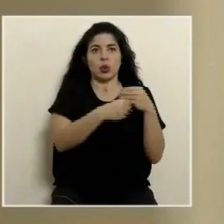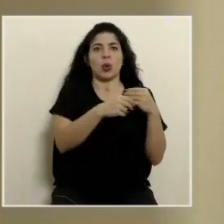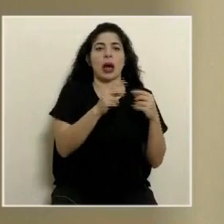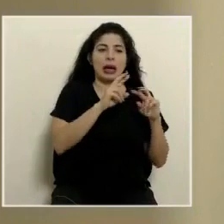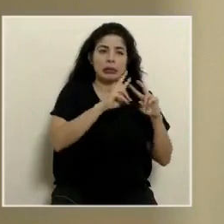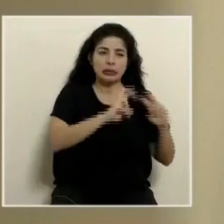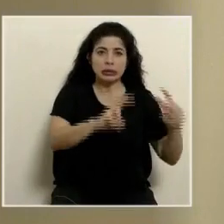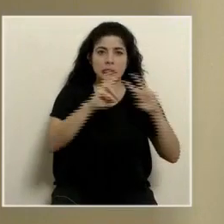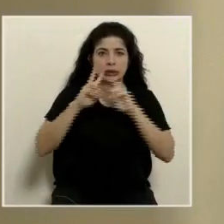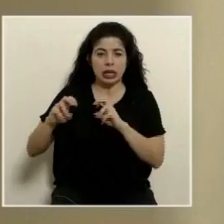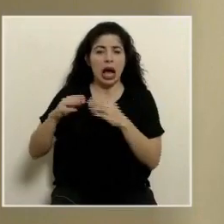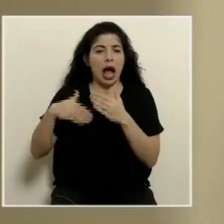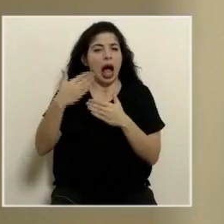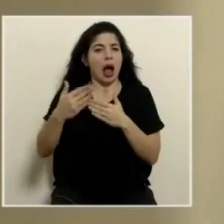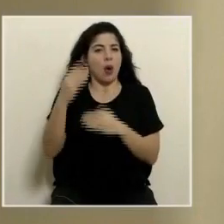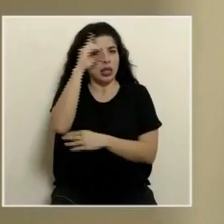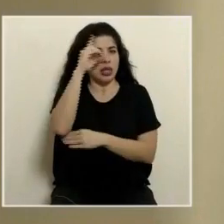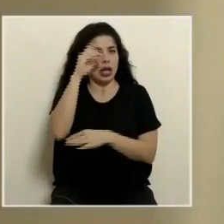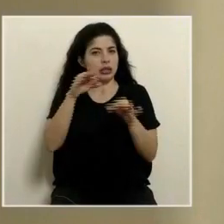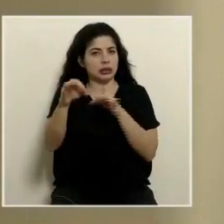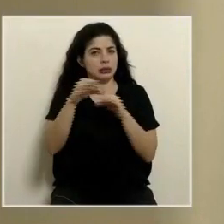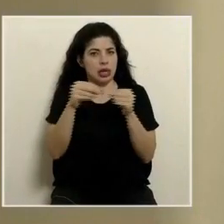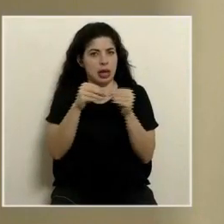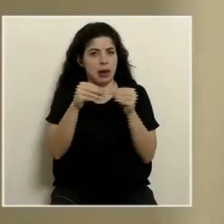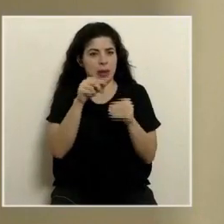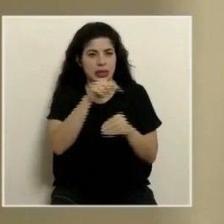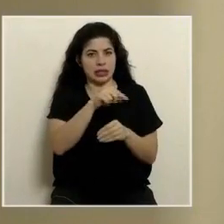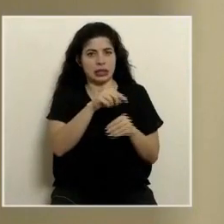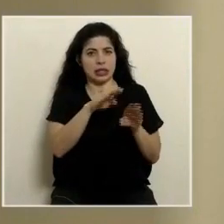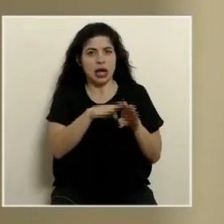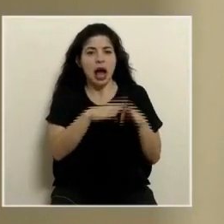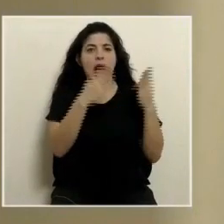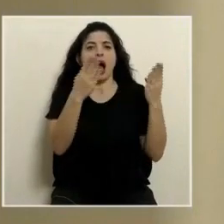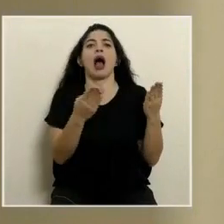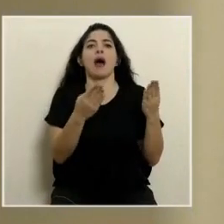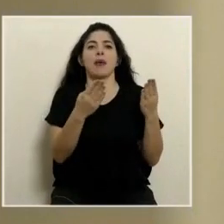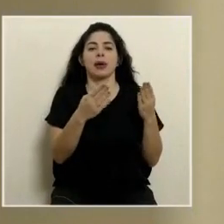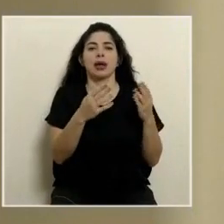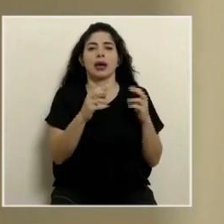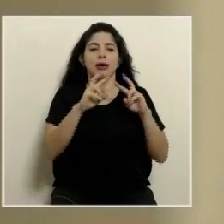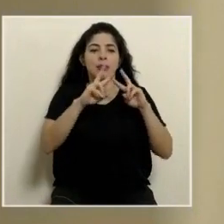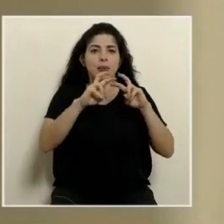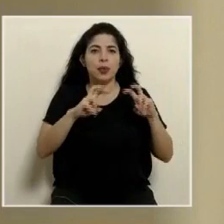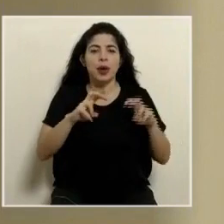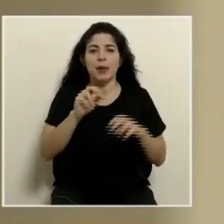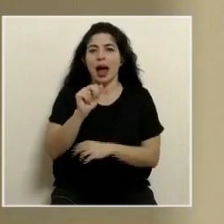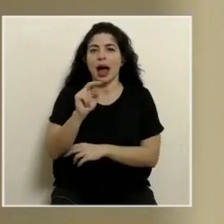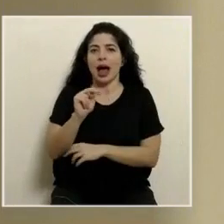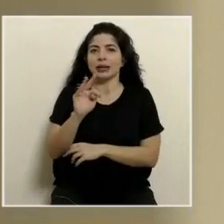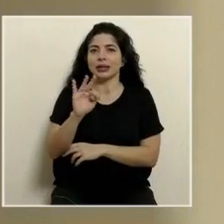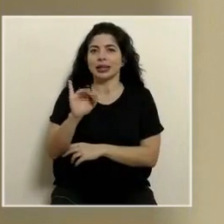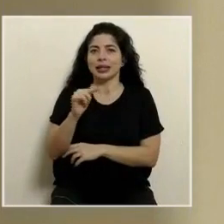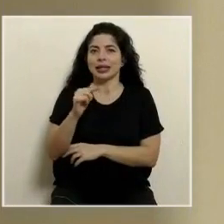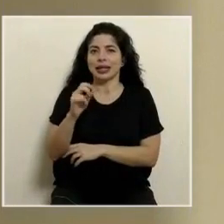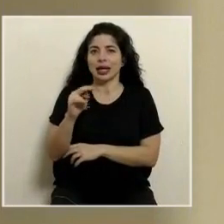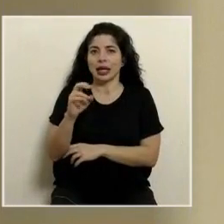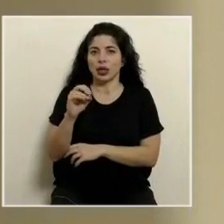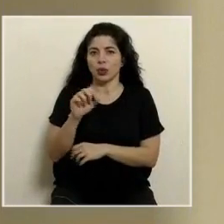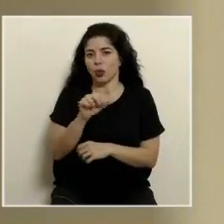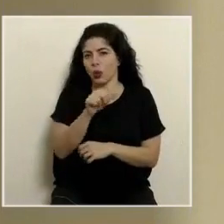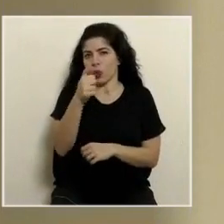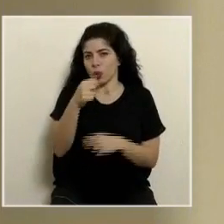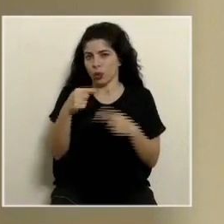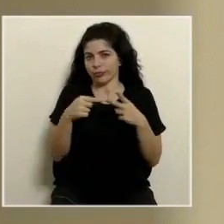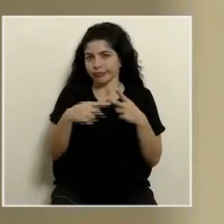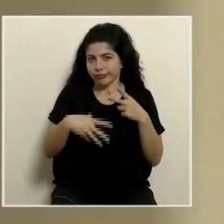podrá profundizar más sobre esta habilitación de las pruebas de antígeno. También